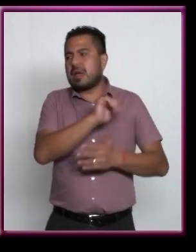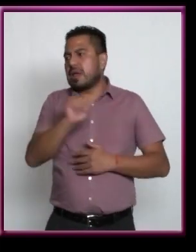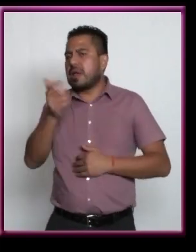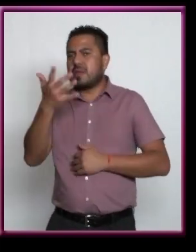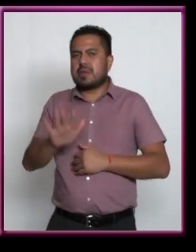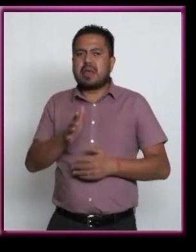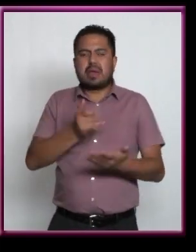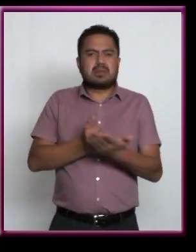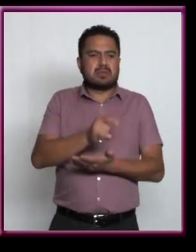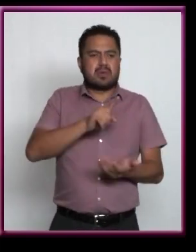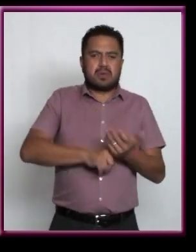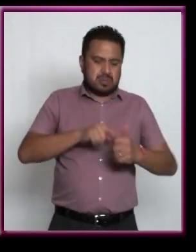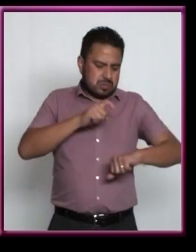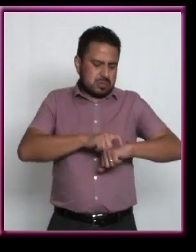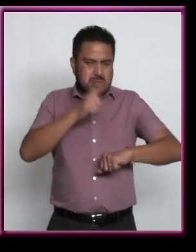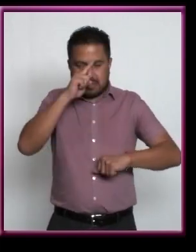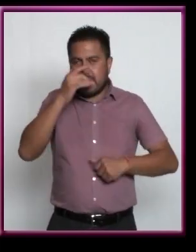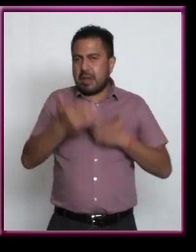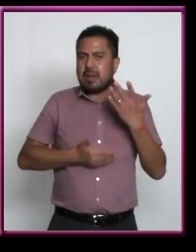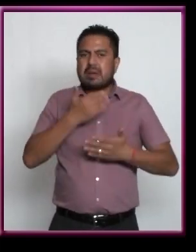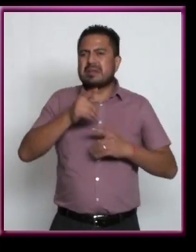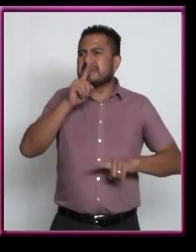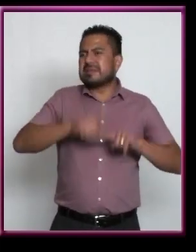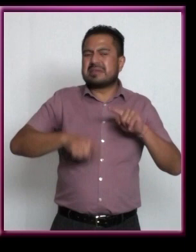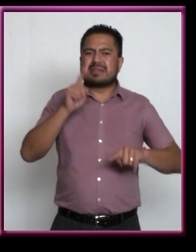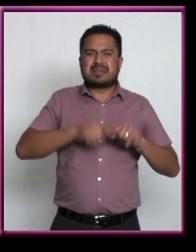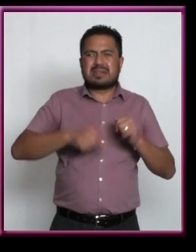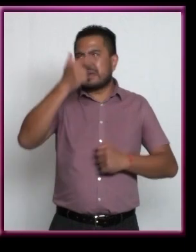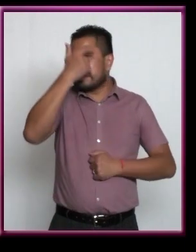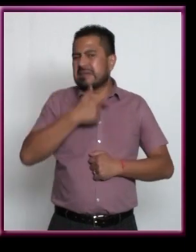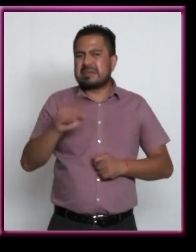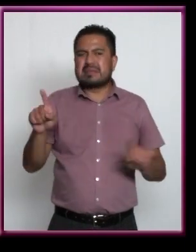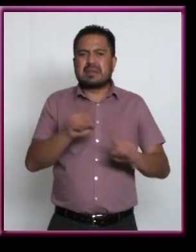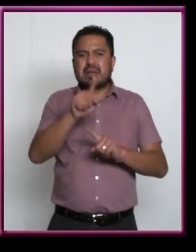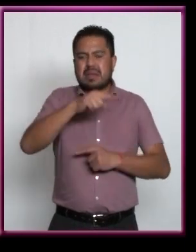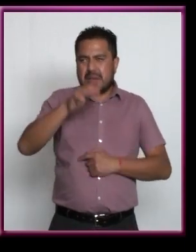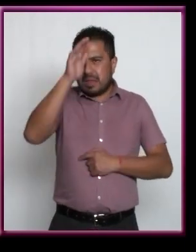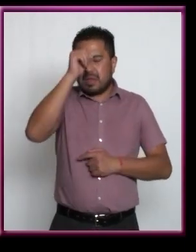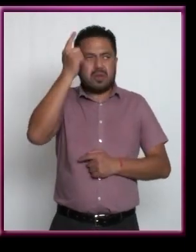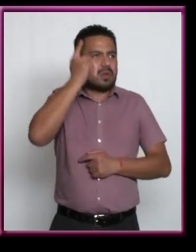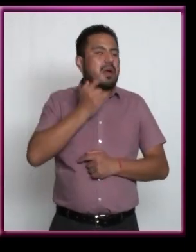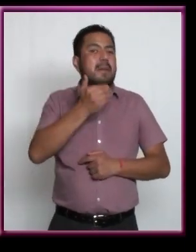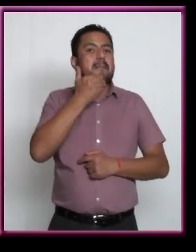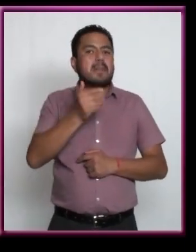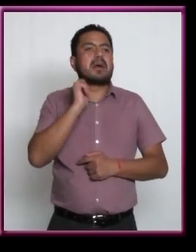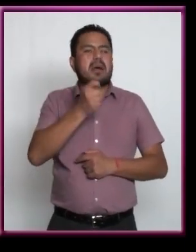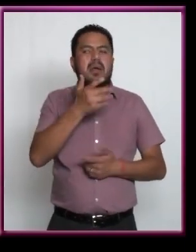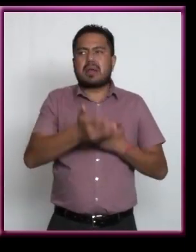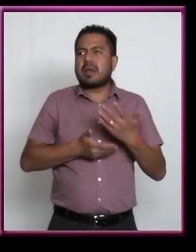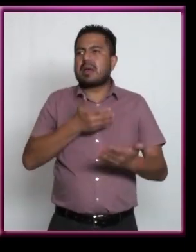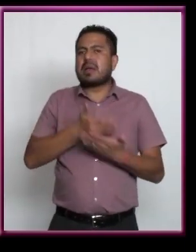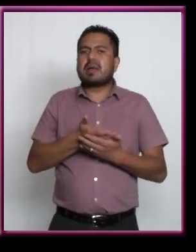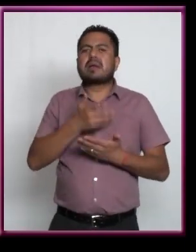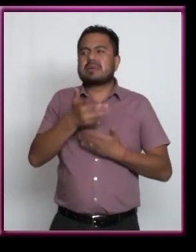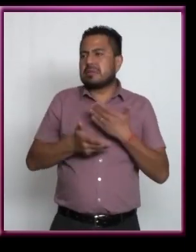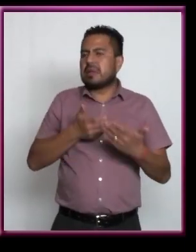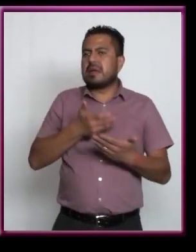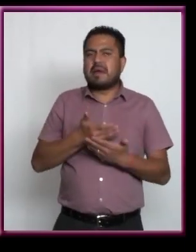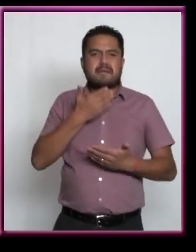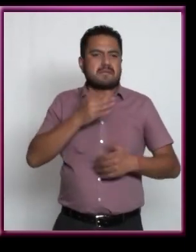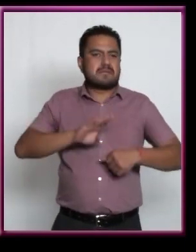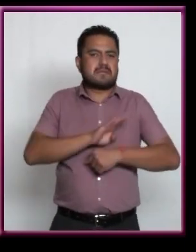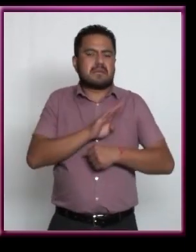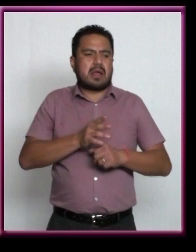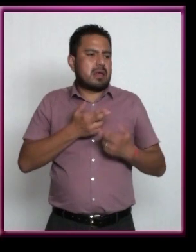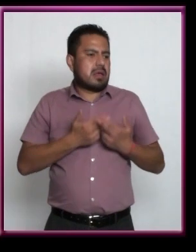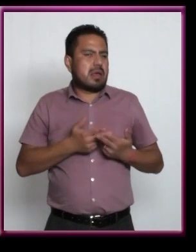Así, define un horario para estudiar y evita que sea de noche, porque recuerda que dormir bien es descansar y descansar